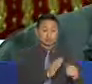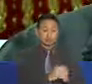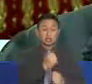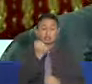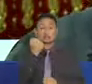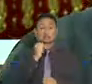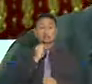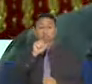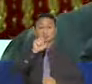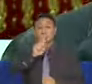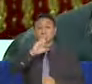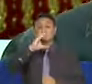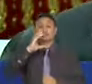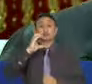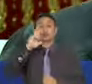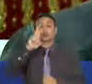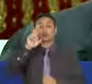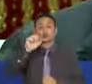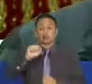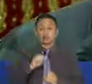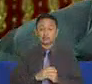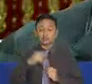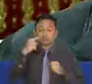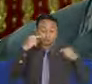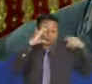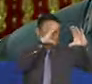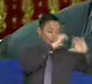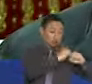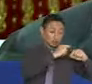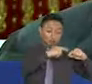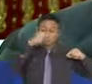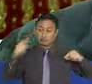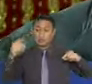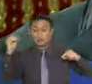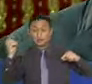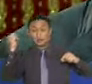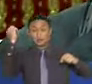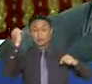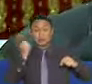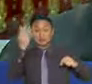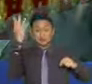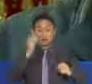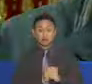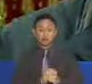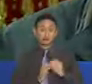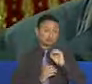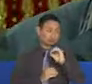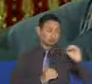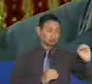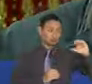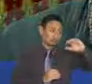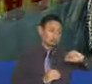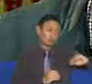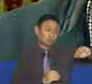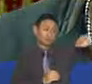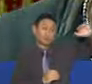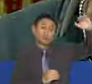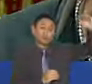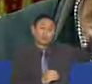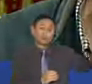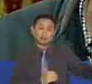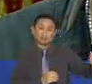encontramos de la obra que se llama el día a la a la derecha tenemos el occidente está la cima de la libertades